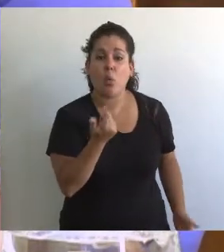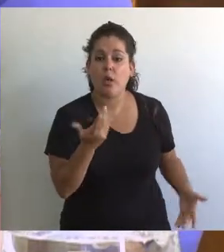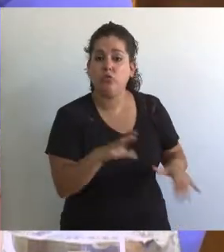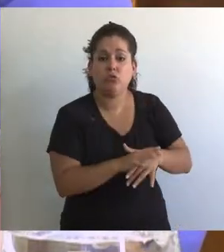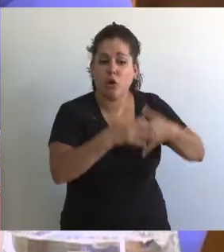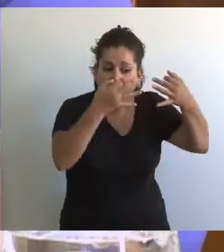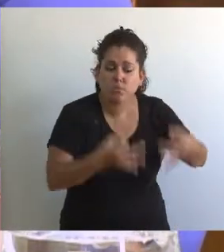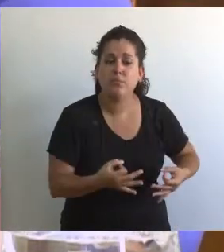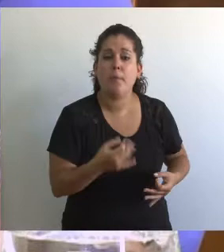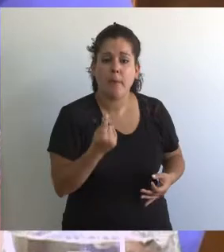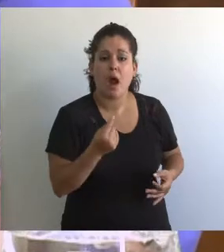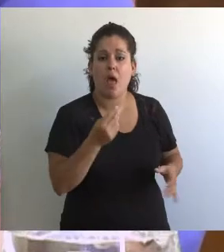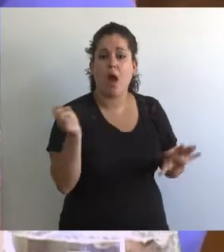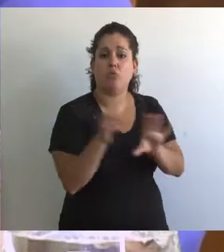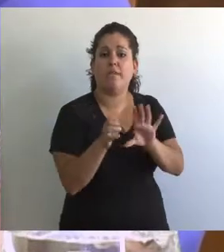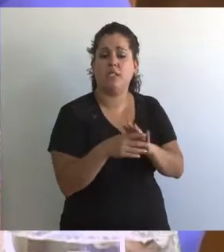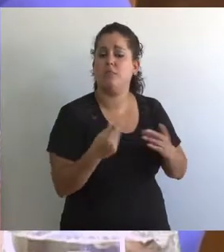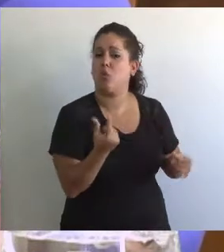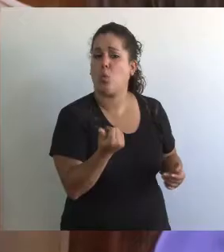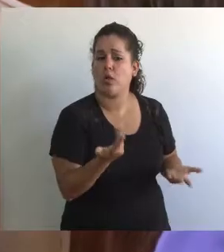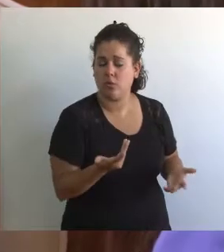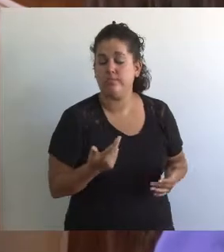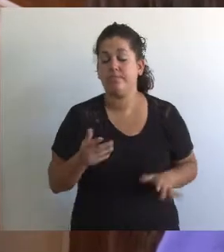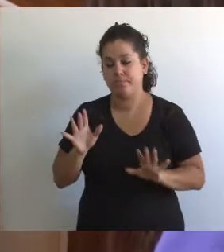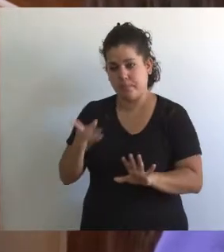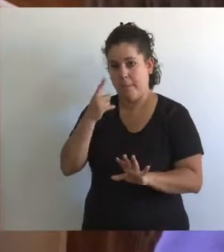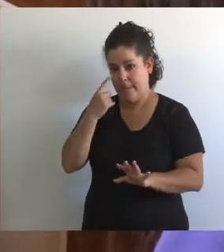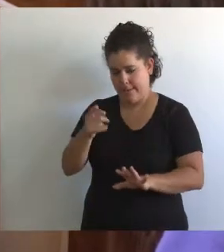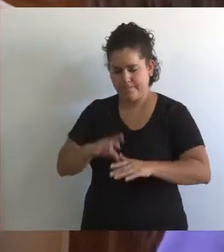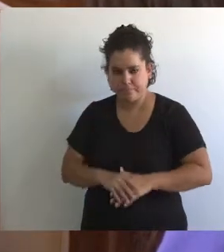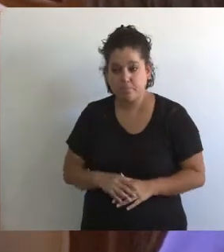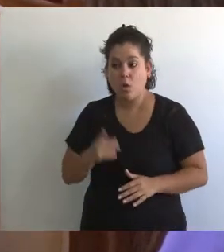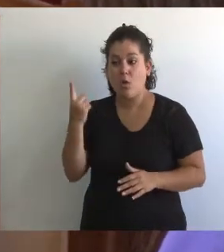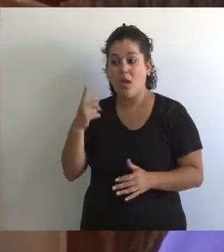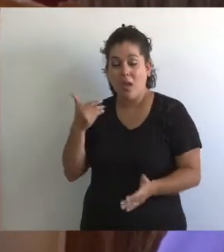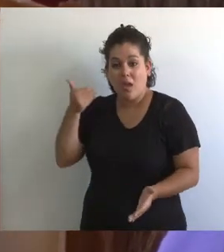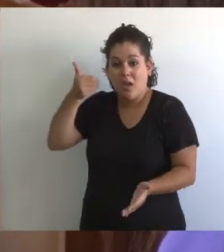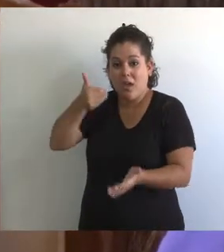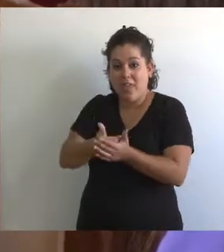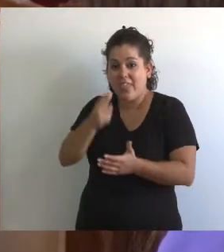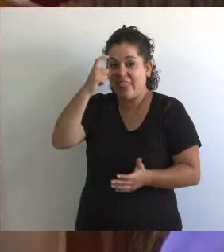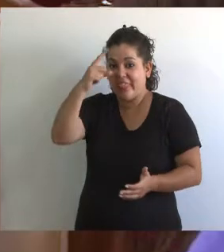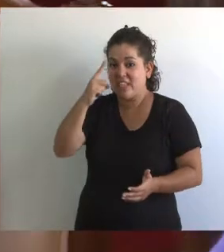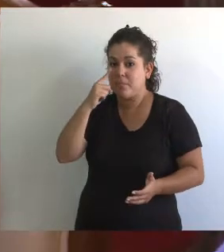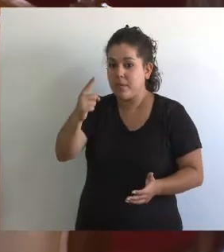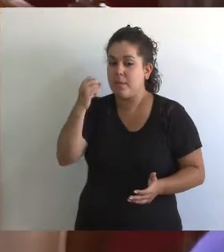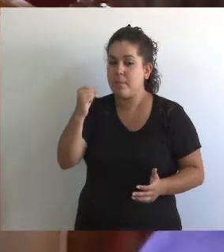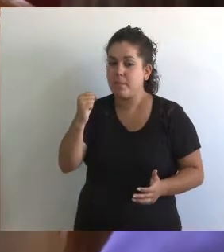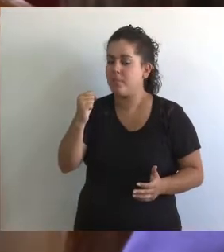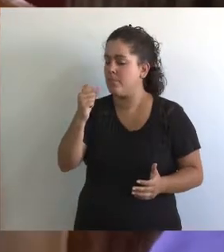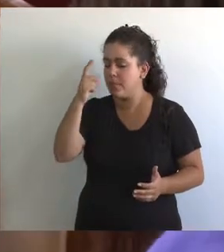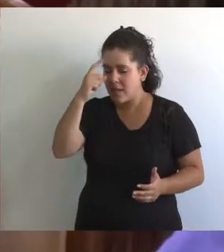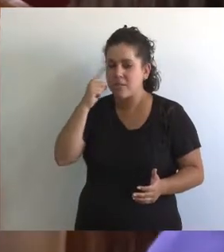se necesita para llegar a ese autoabastecimiento? Mirá, con una inversión inicial de 10.000 millones de